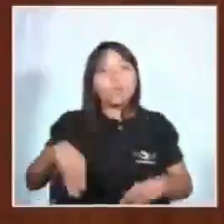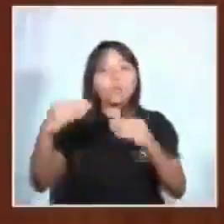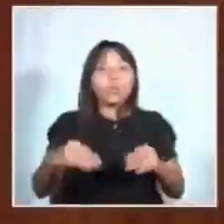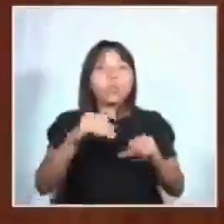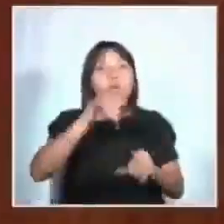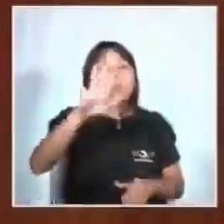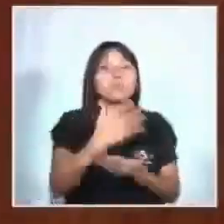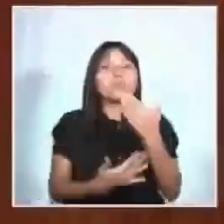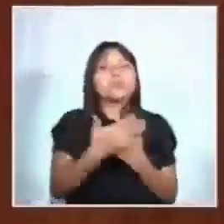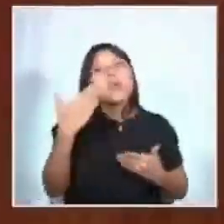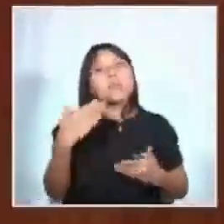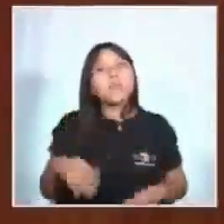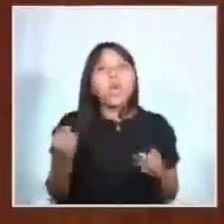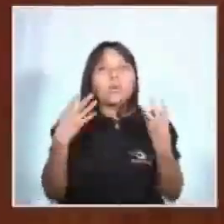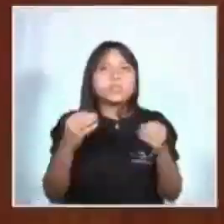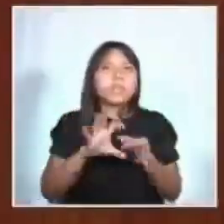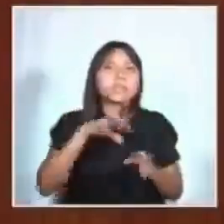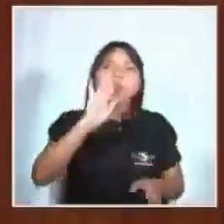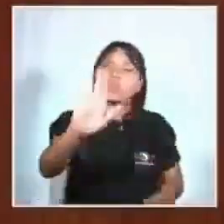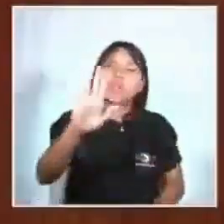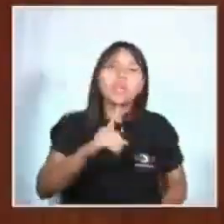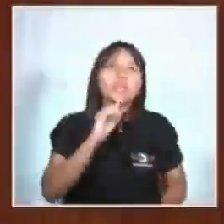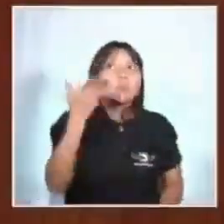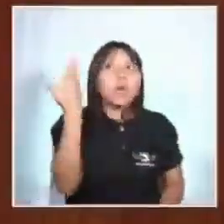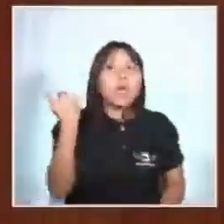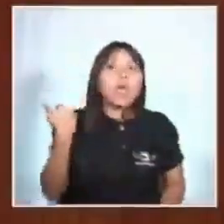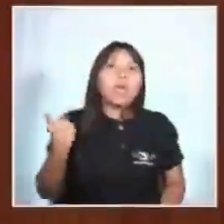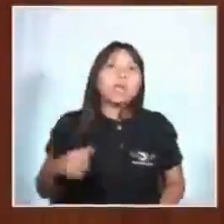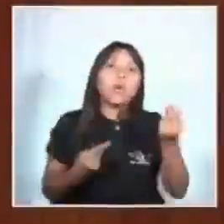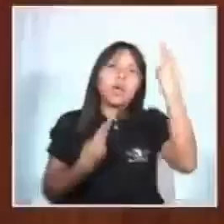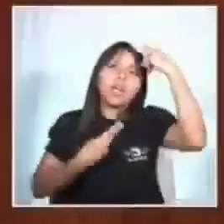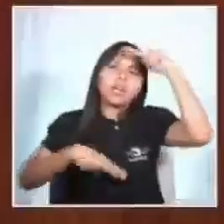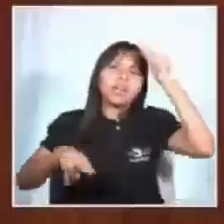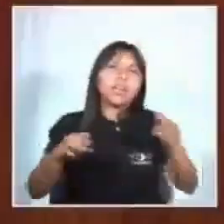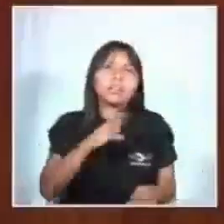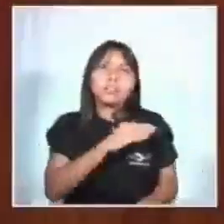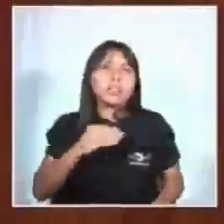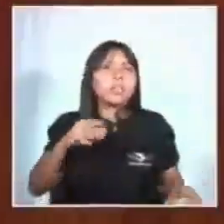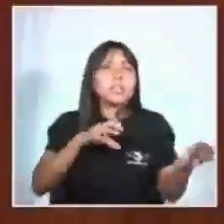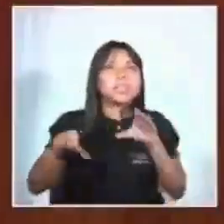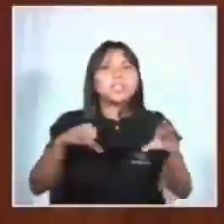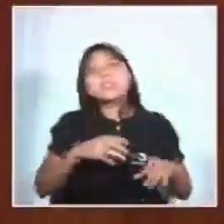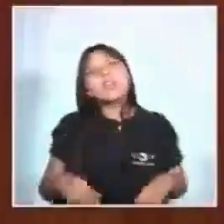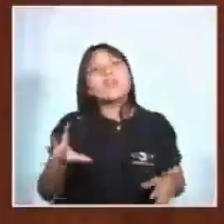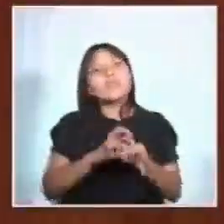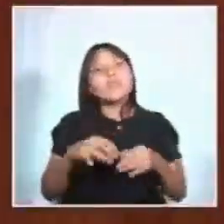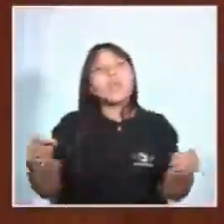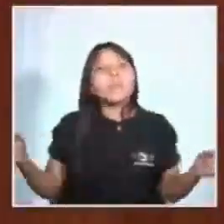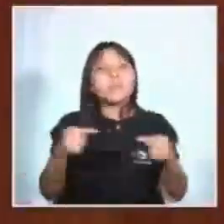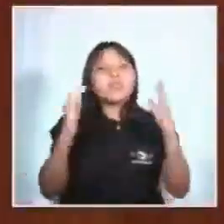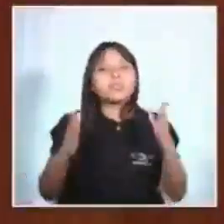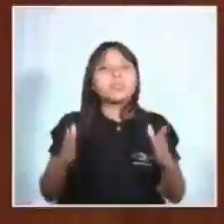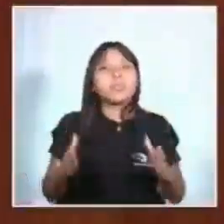liberarte. Muchas de ustedes han sido heridas y han hecho de personas enemigos y han hecho de personas